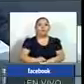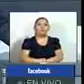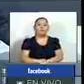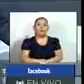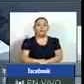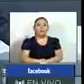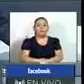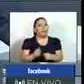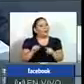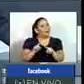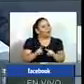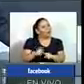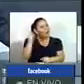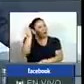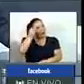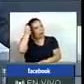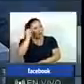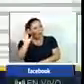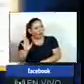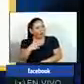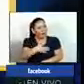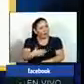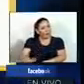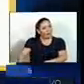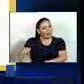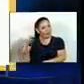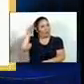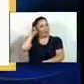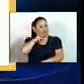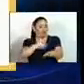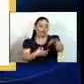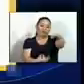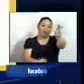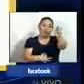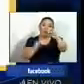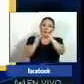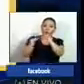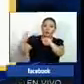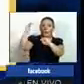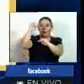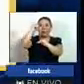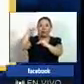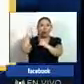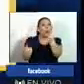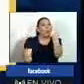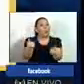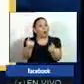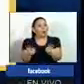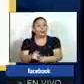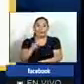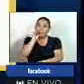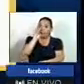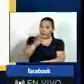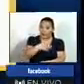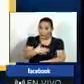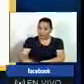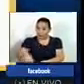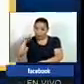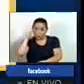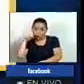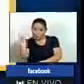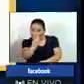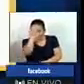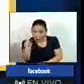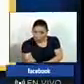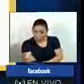Pero ¿cuál ha sido la reacción del presidente de la República ante esta resolución de la Sala de lo Constitucional? El presidente pregunta, ¿declaran